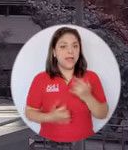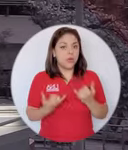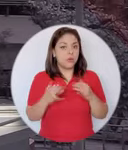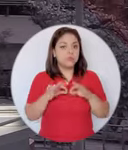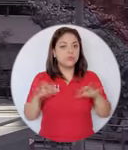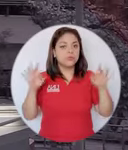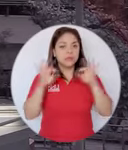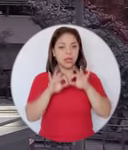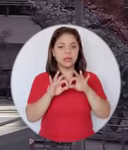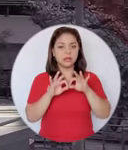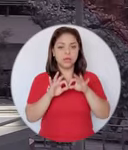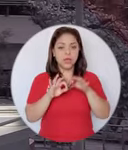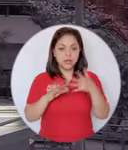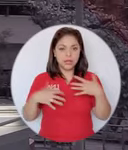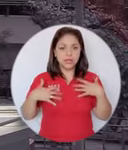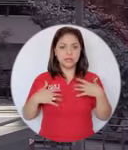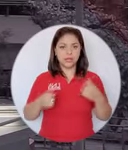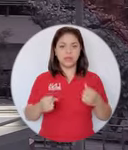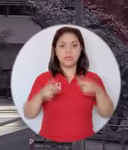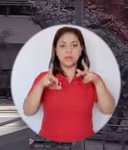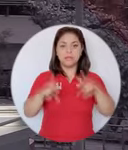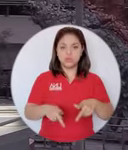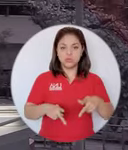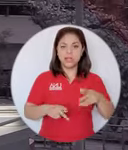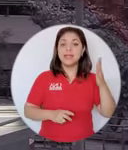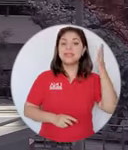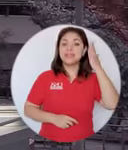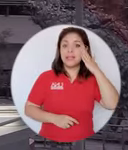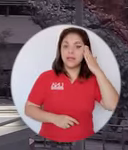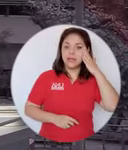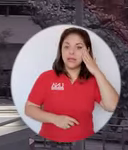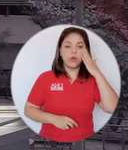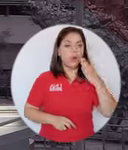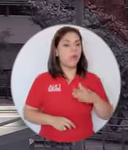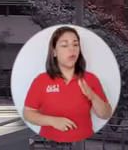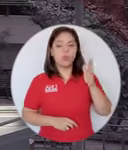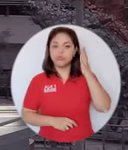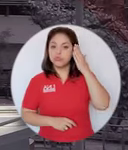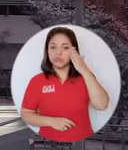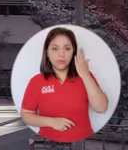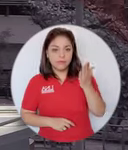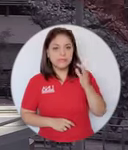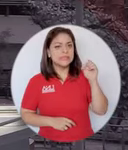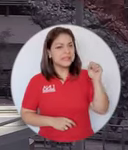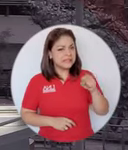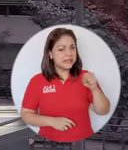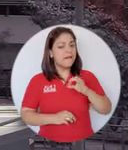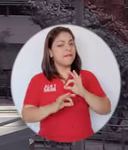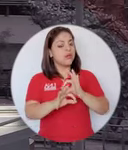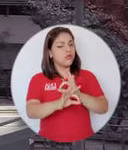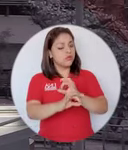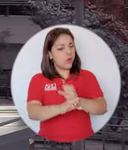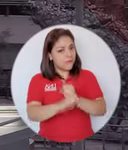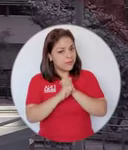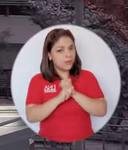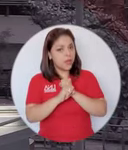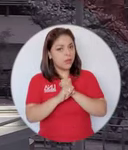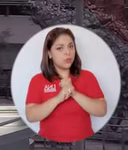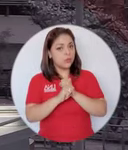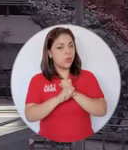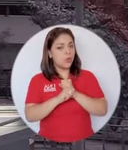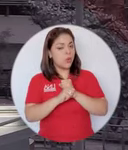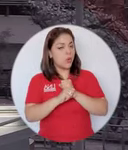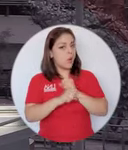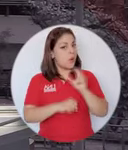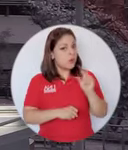la importancia que tiene para la salud de una persona saber que tuvo o no el COVID-19.